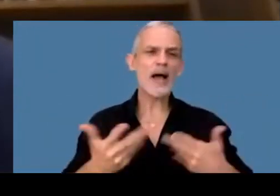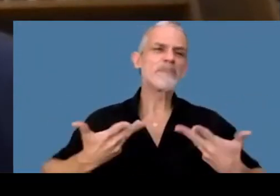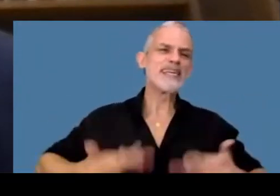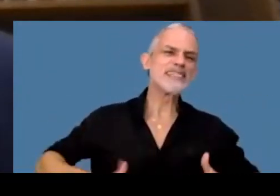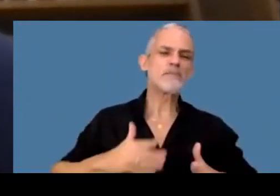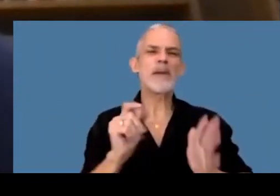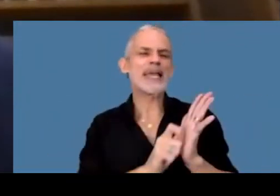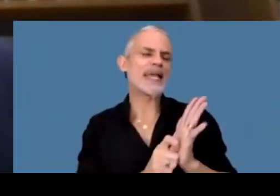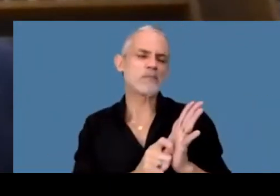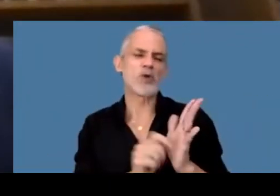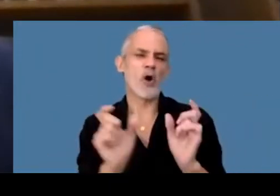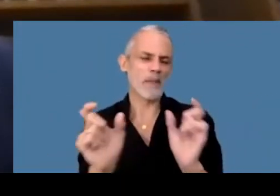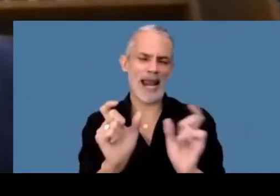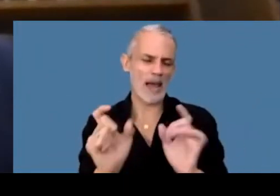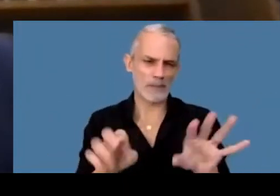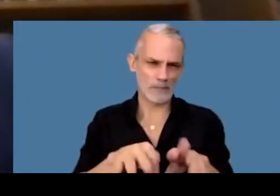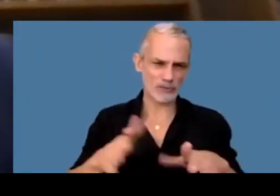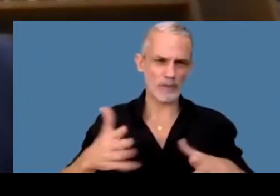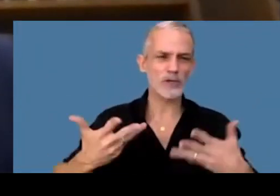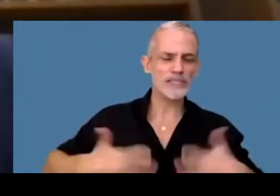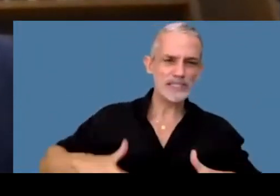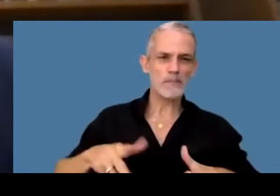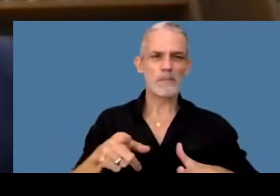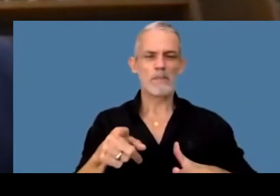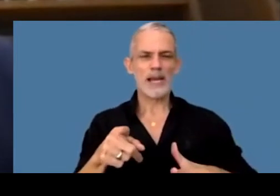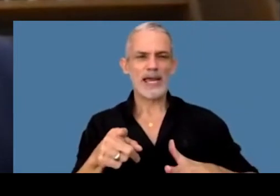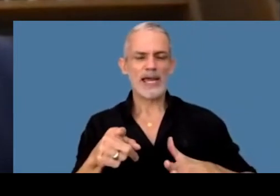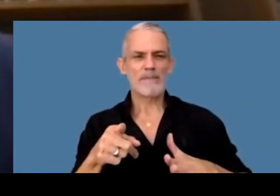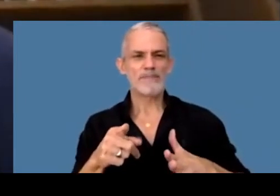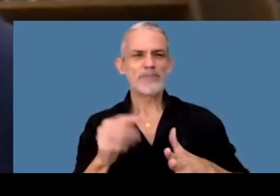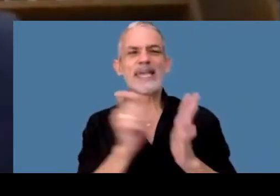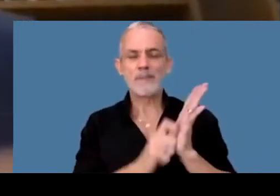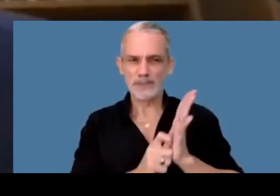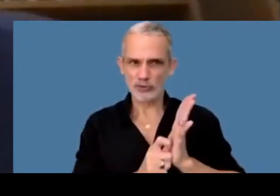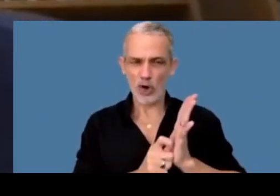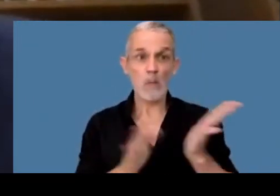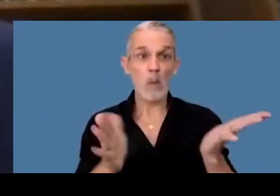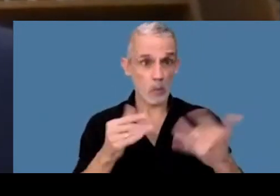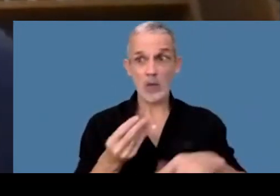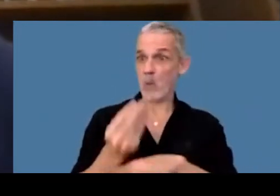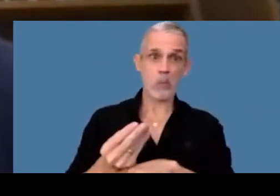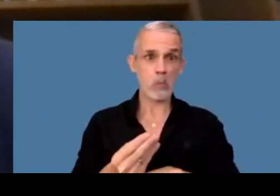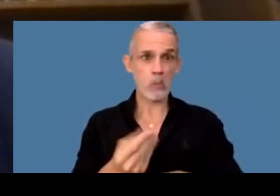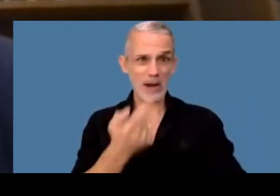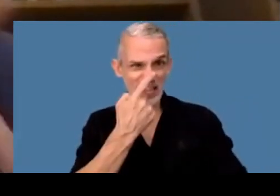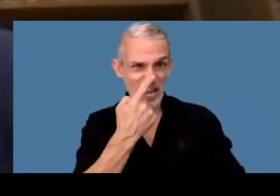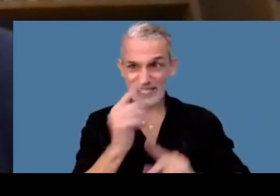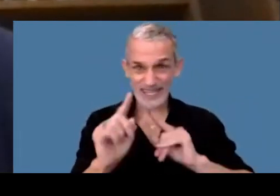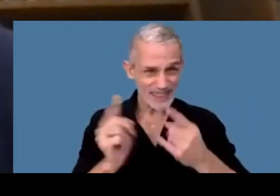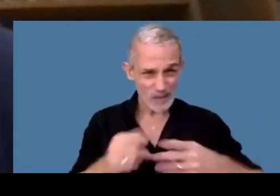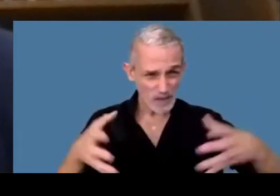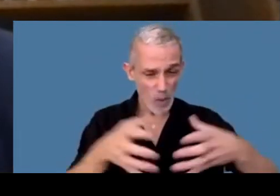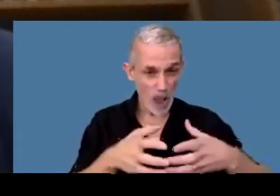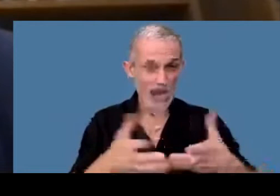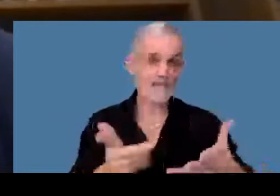querramos decirle, va a poder representar intereses individuales. Los